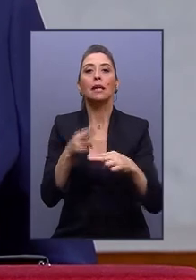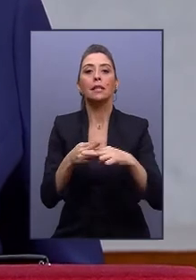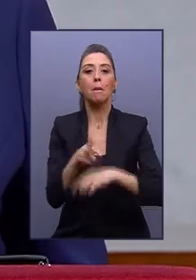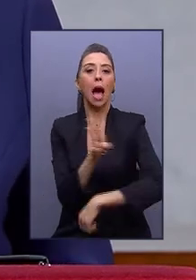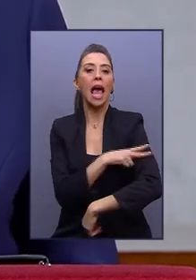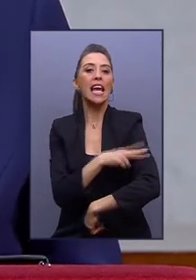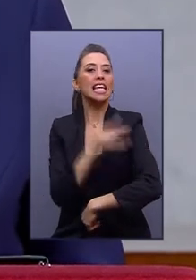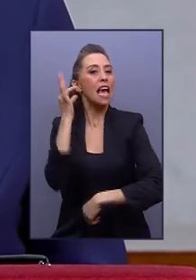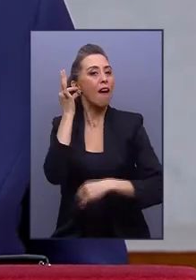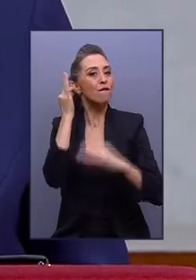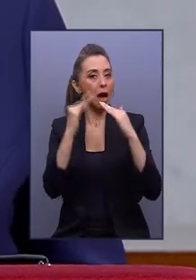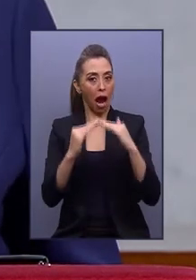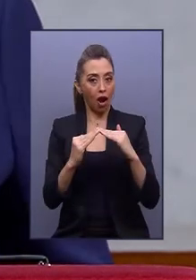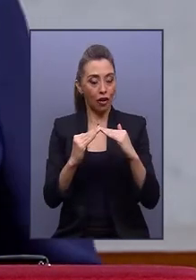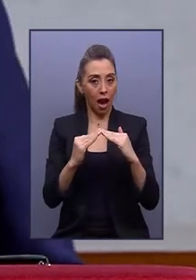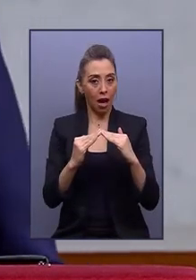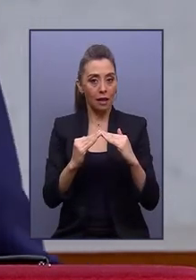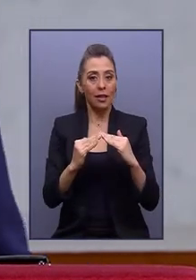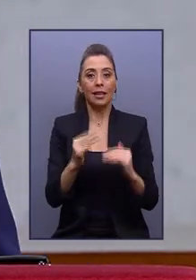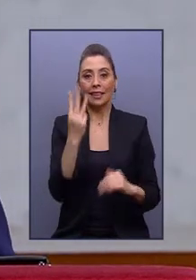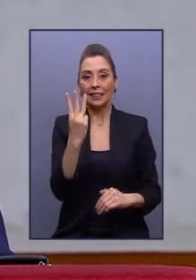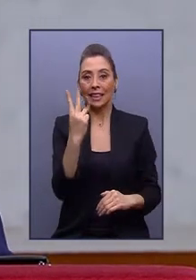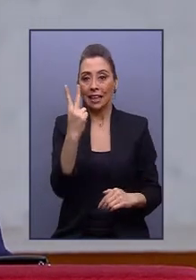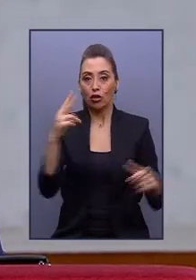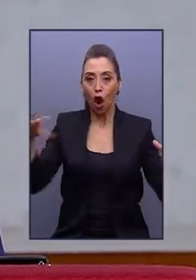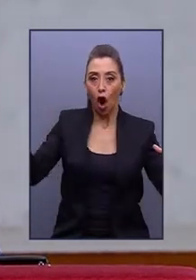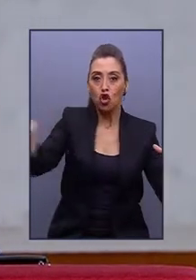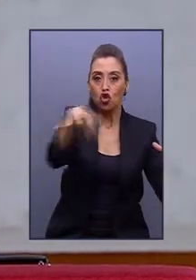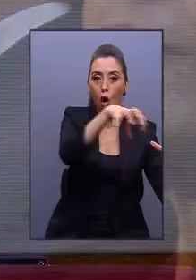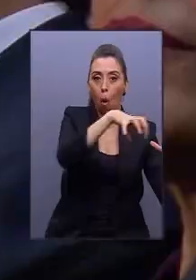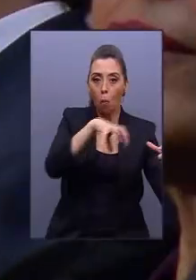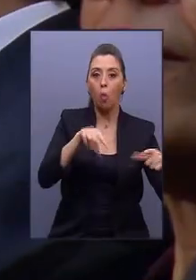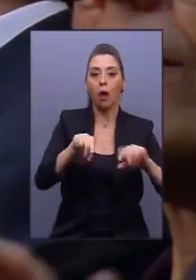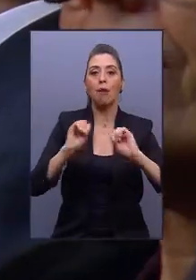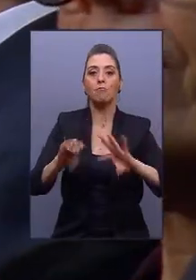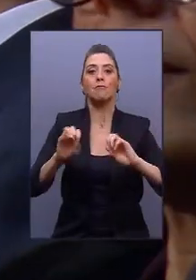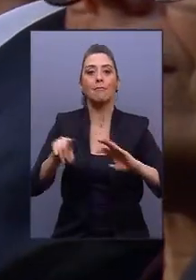Hogar, aumentando en 32 comunas su cobertura territorial.